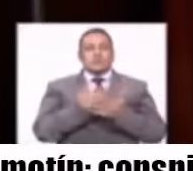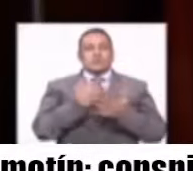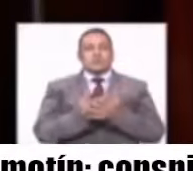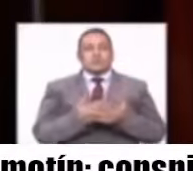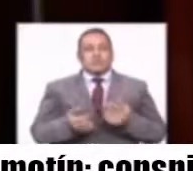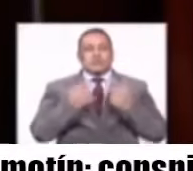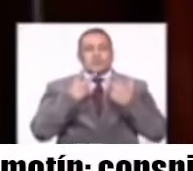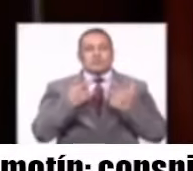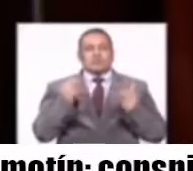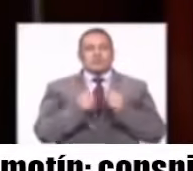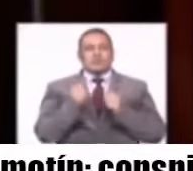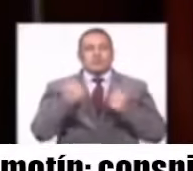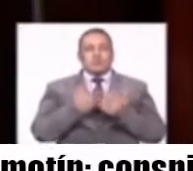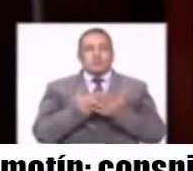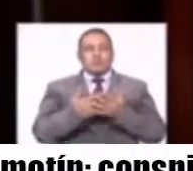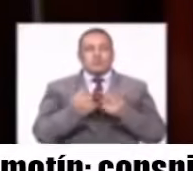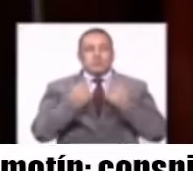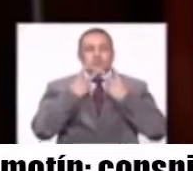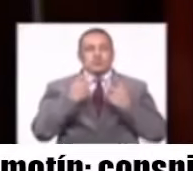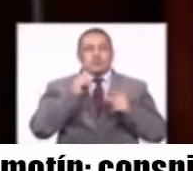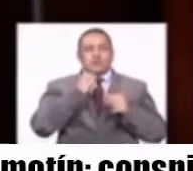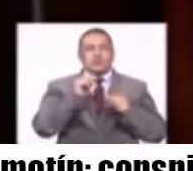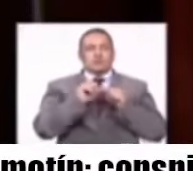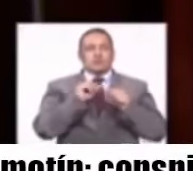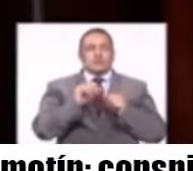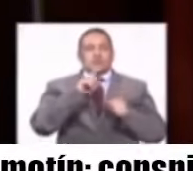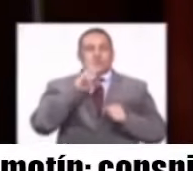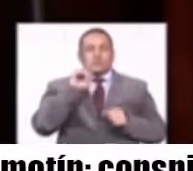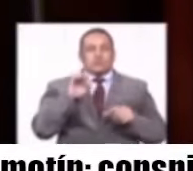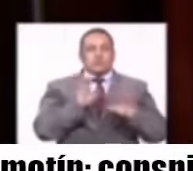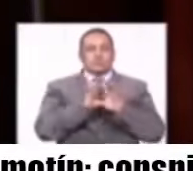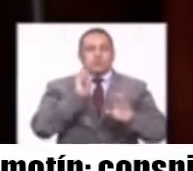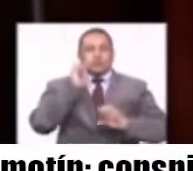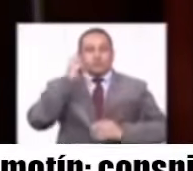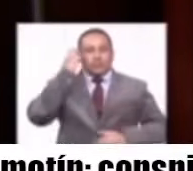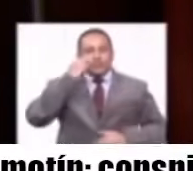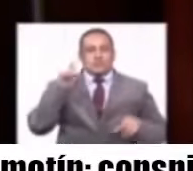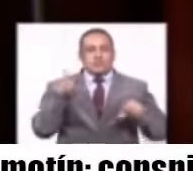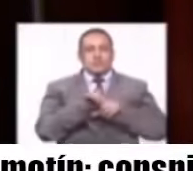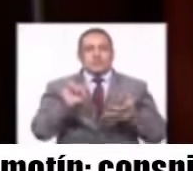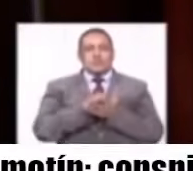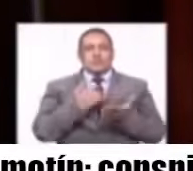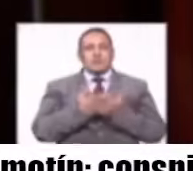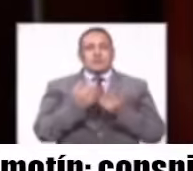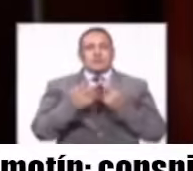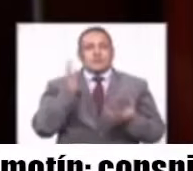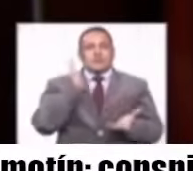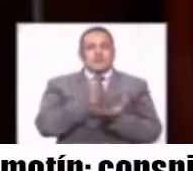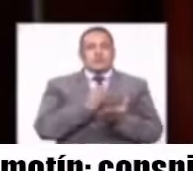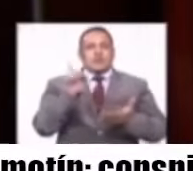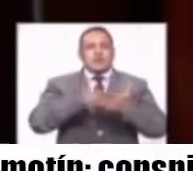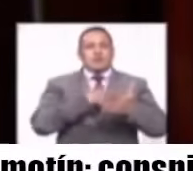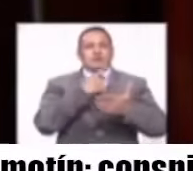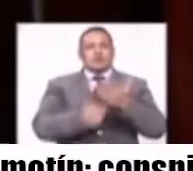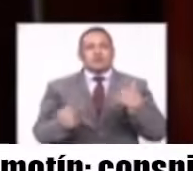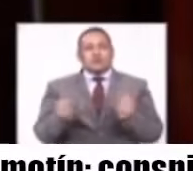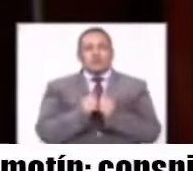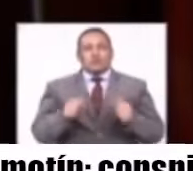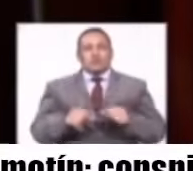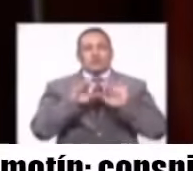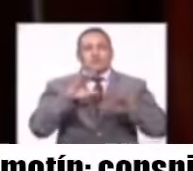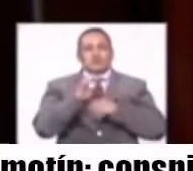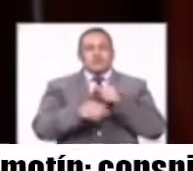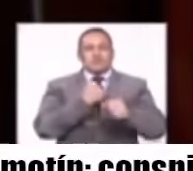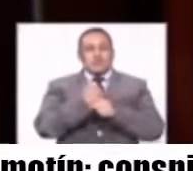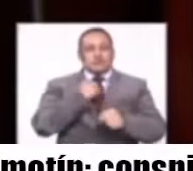proponemos, de acuerdo a lo establecido en el artículo 100 de la Constitución Política del Perú, se imponga la sanción de inhabilitación por 10 años